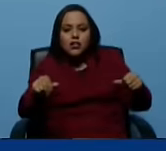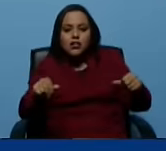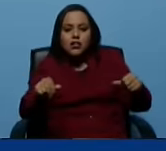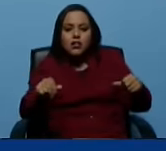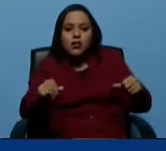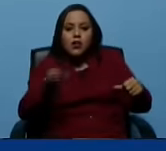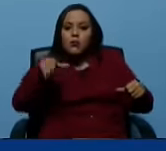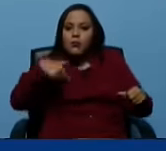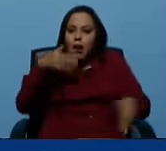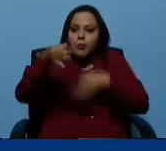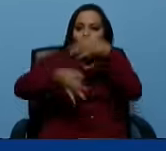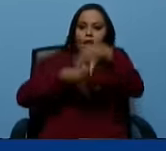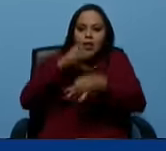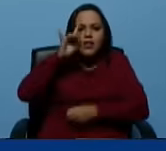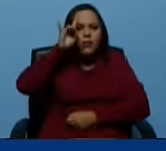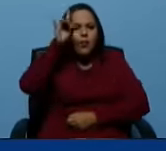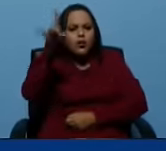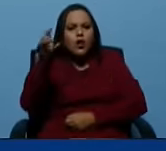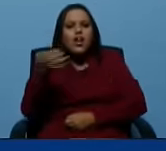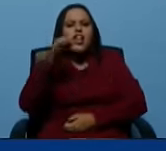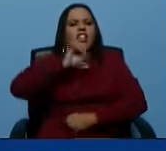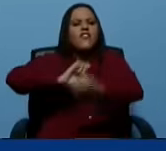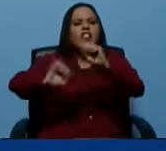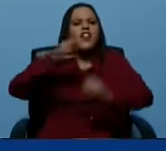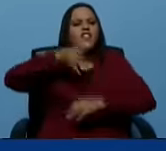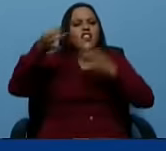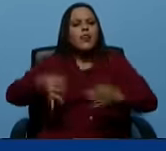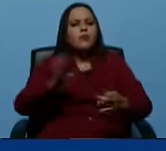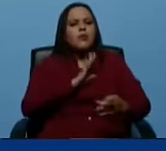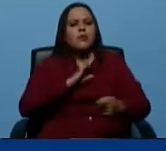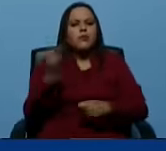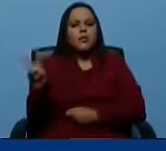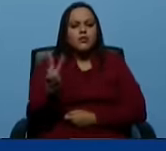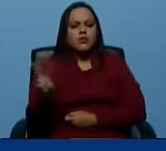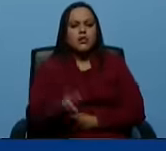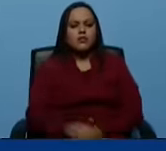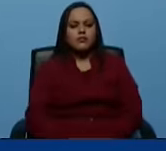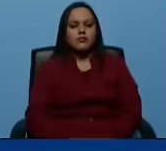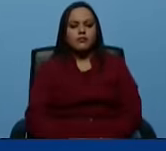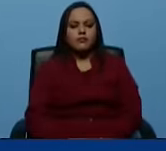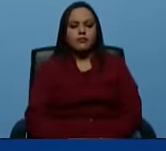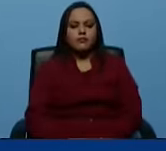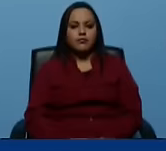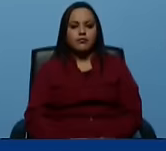hablar y defender la verdad nuestra, que es una verdad sagrada, la verdad de Venezuela.